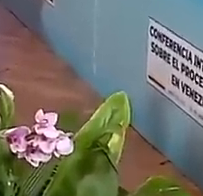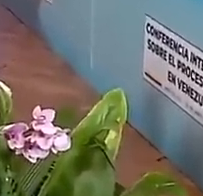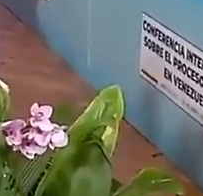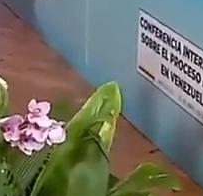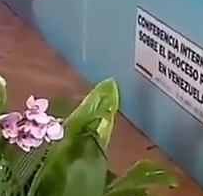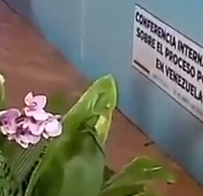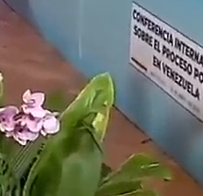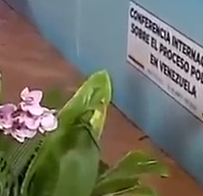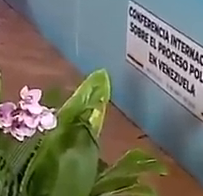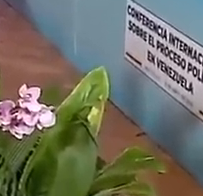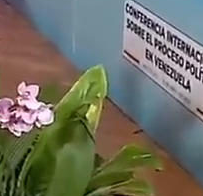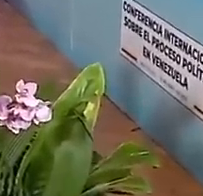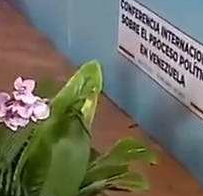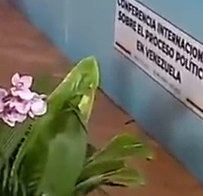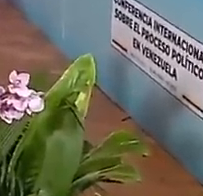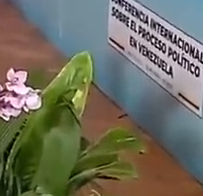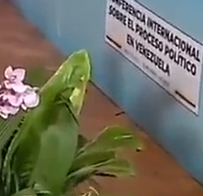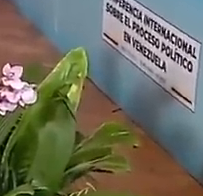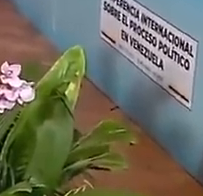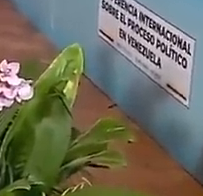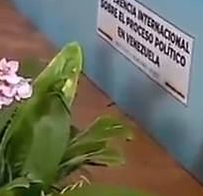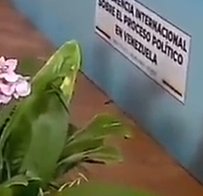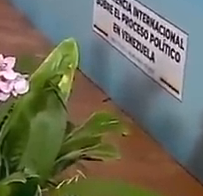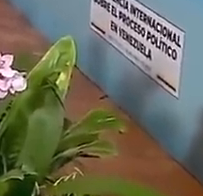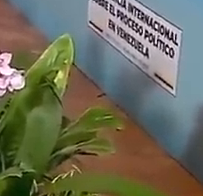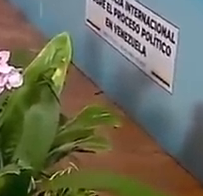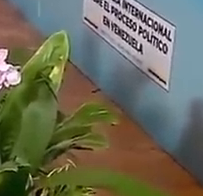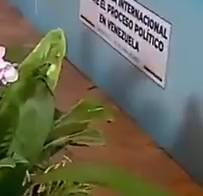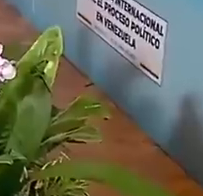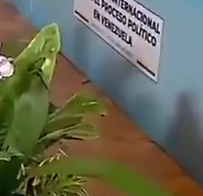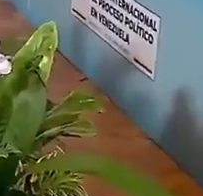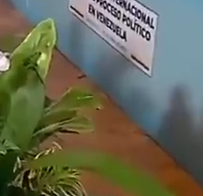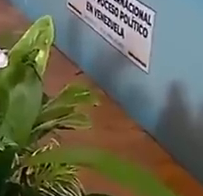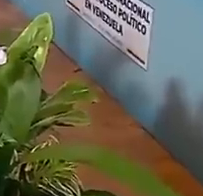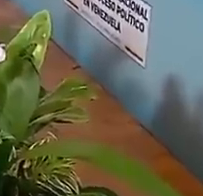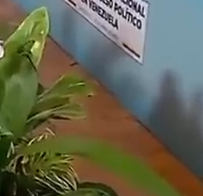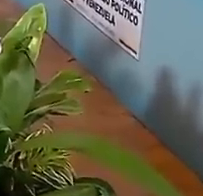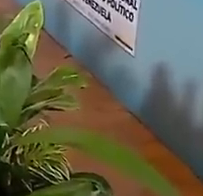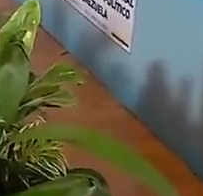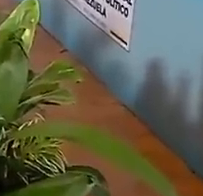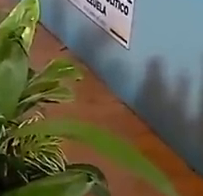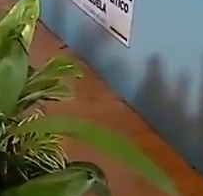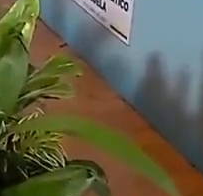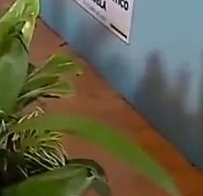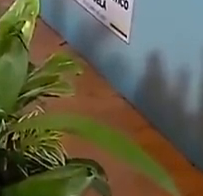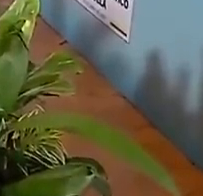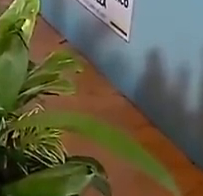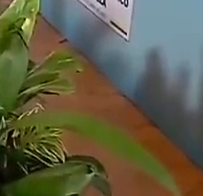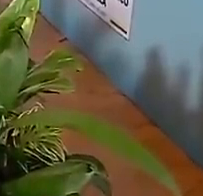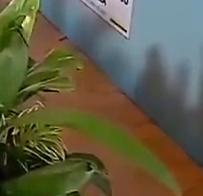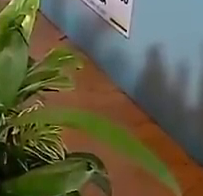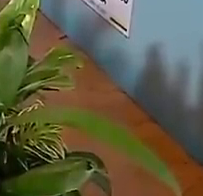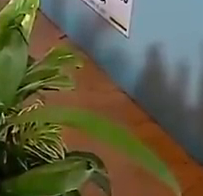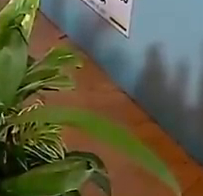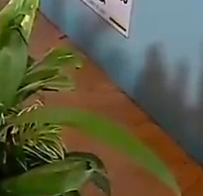Conferencia Internacional sobre el Proceso Político en Venezuela. Gracias a los medios de comunicación